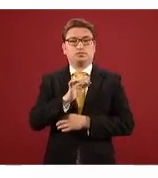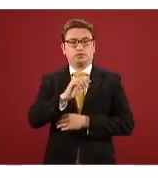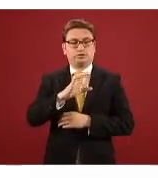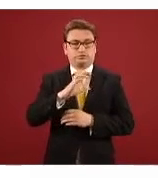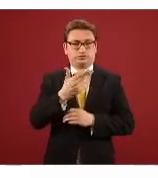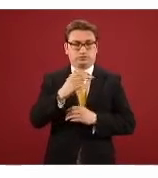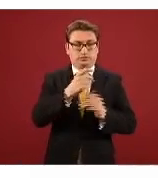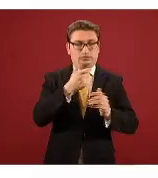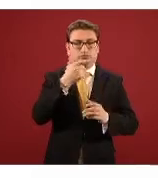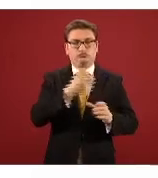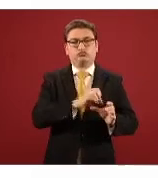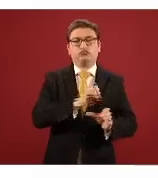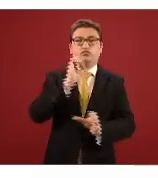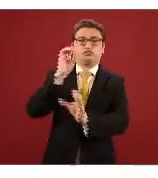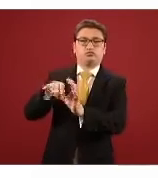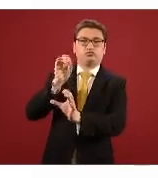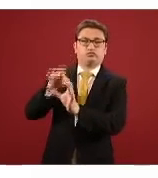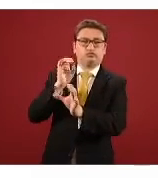otras